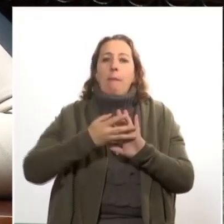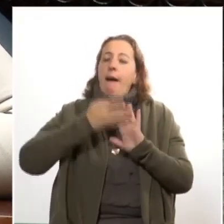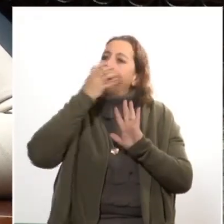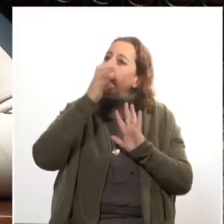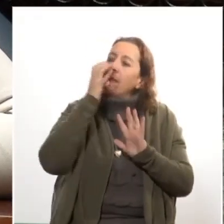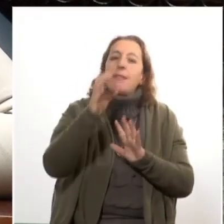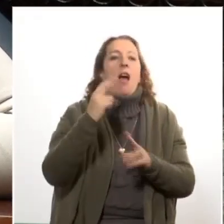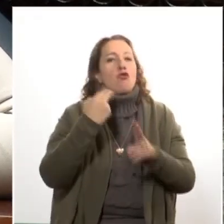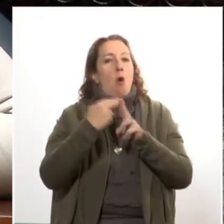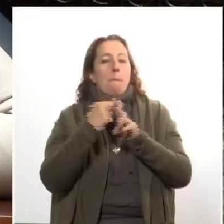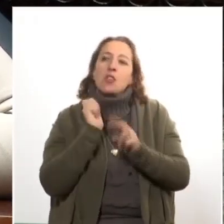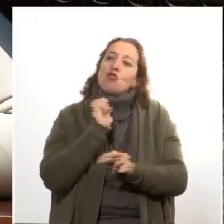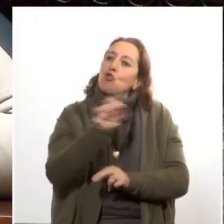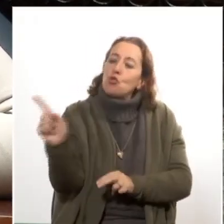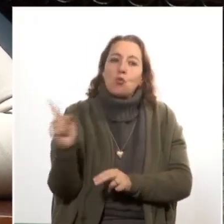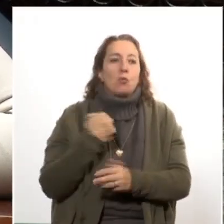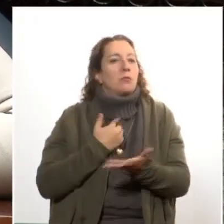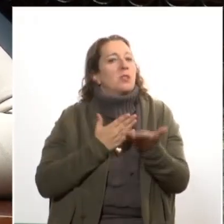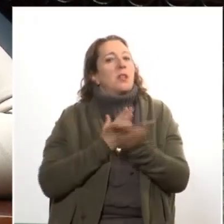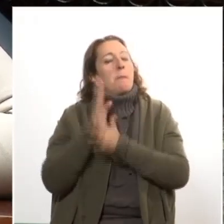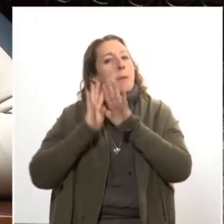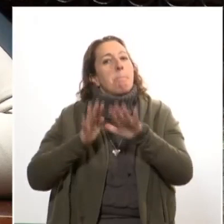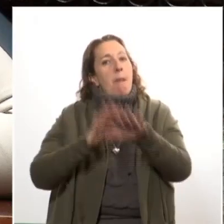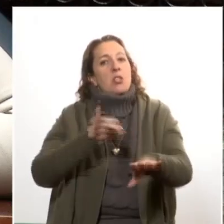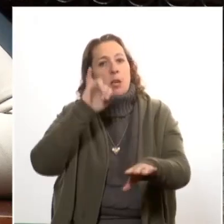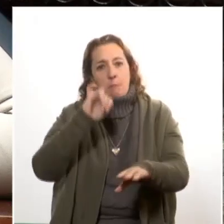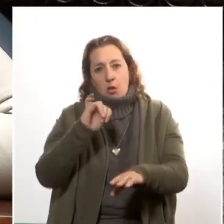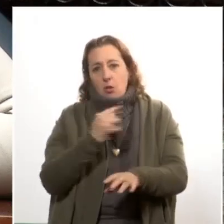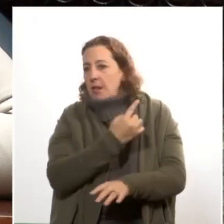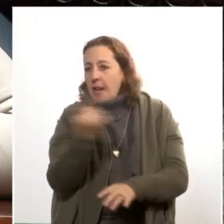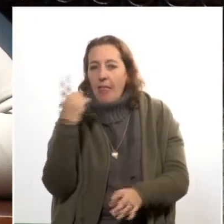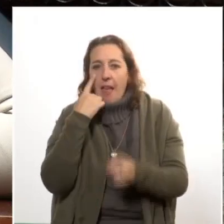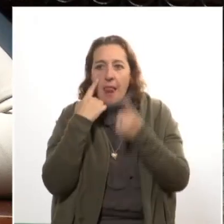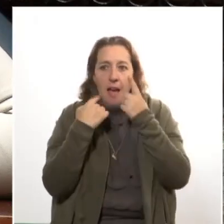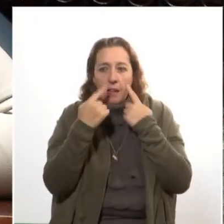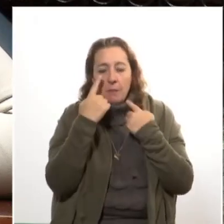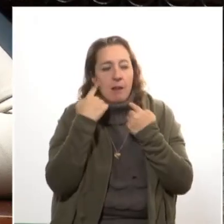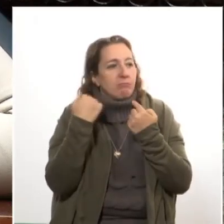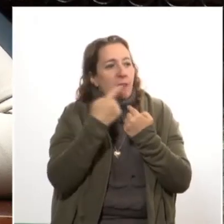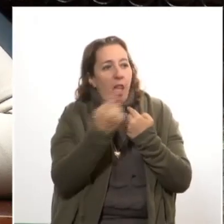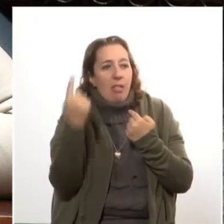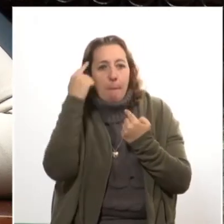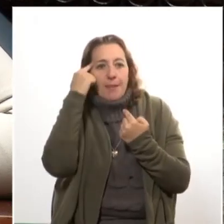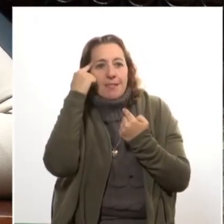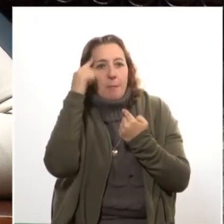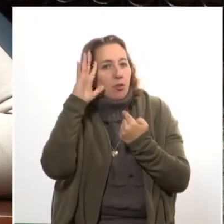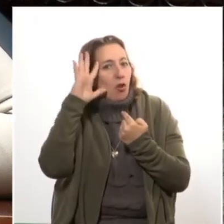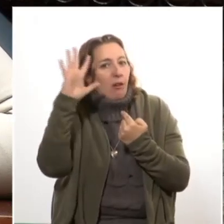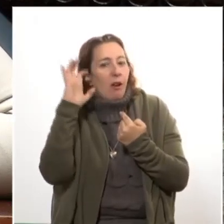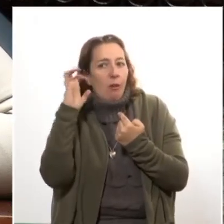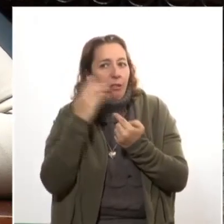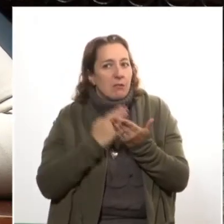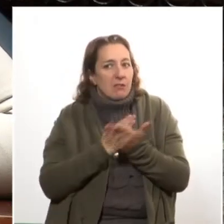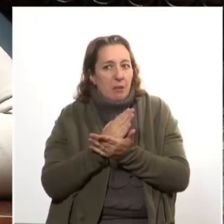cada presente de las marchas de mayo, en cada lágrima, en cada pensamiento, en cada recuerdo.